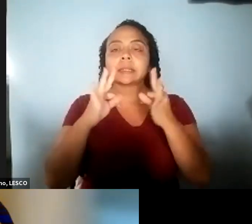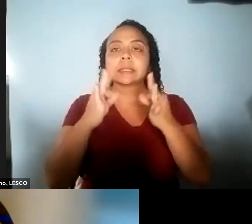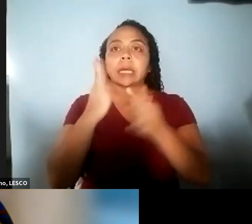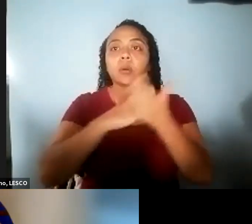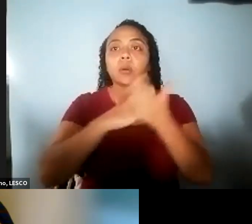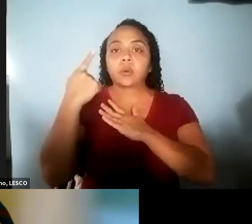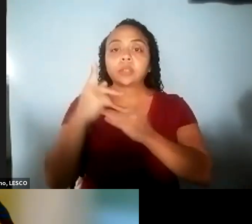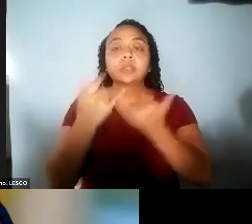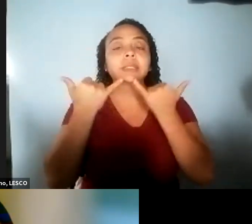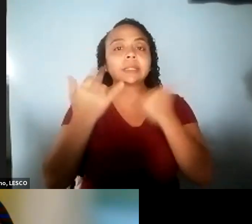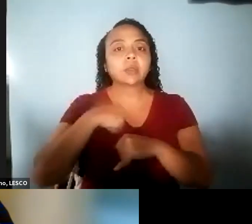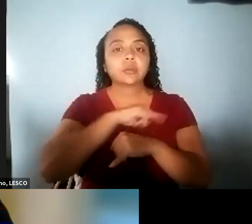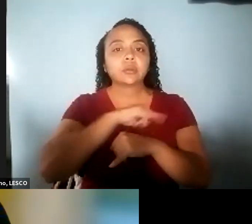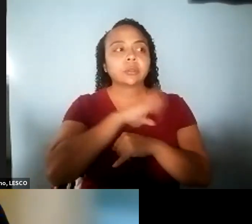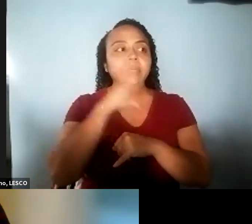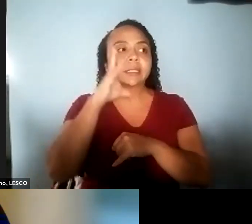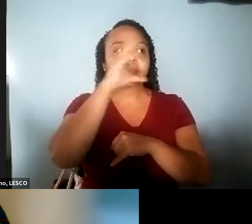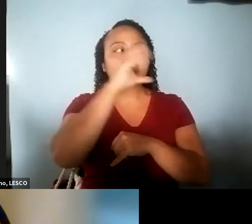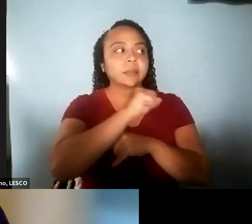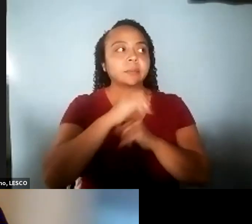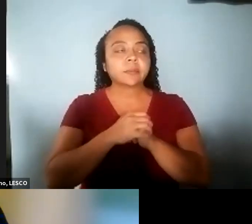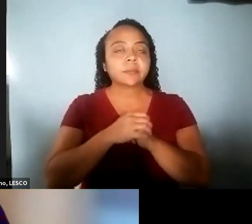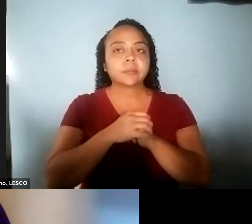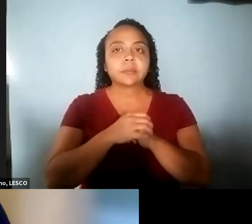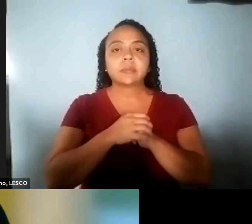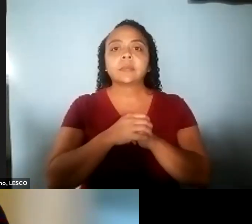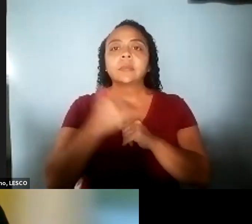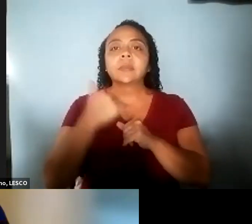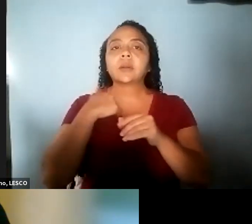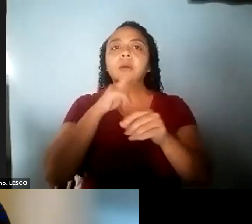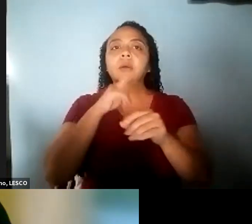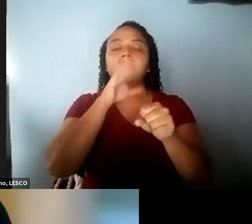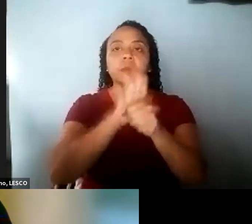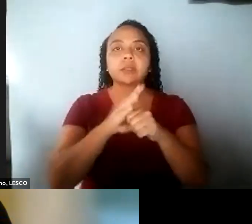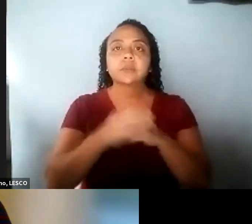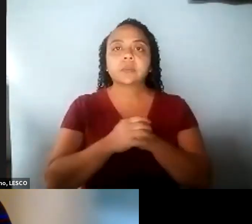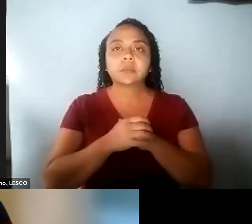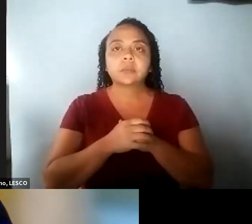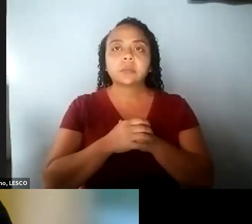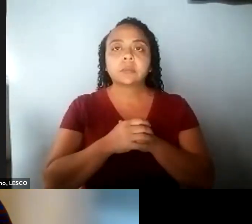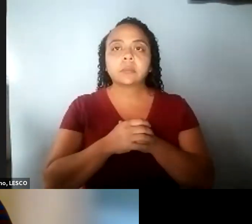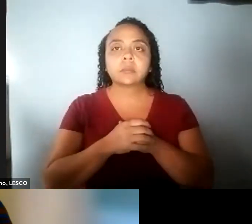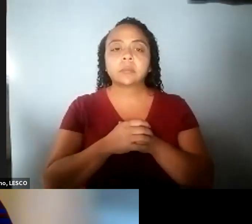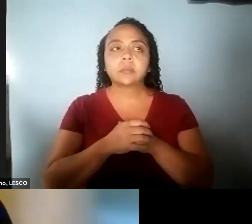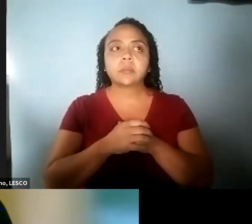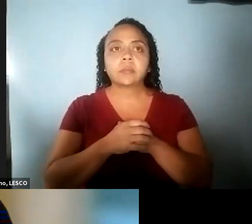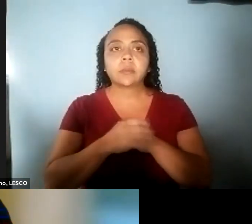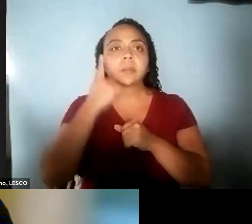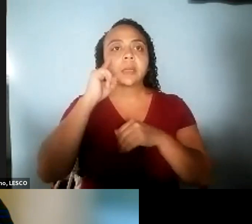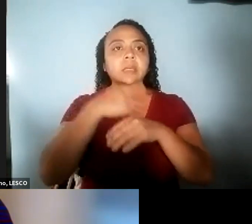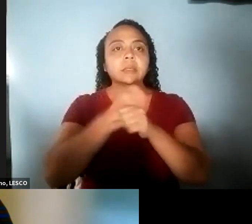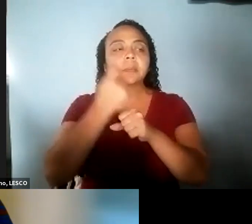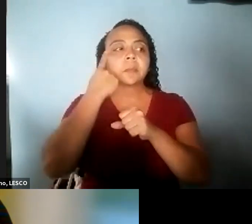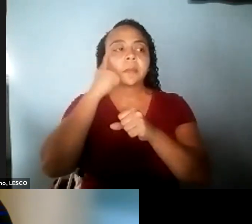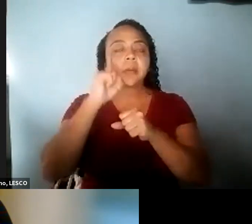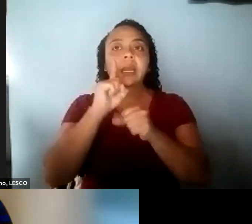que ya hemos identificado demuestran compromiso para tomar en cuenta las acciones que debemos llevar a cabo para la mitigación